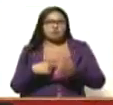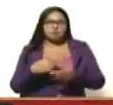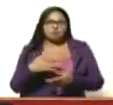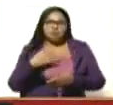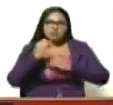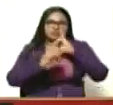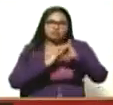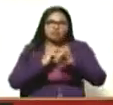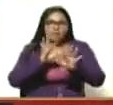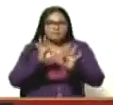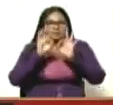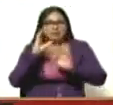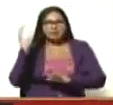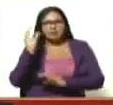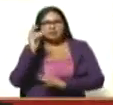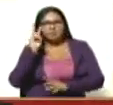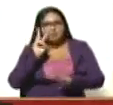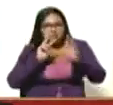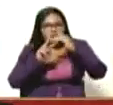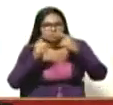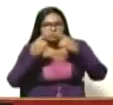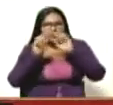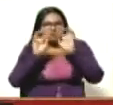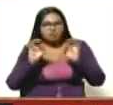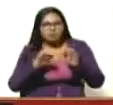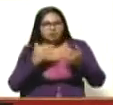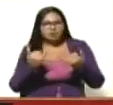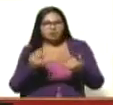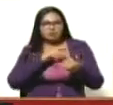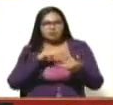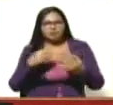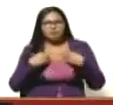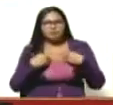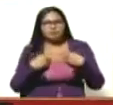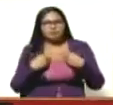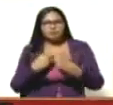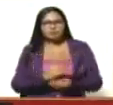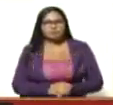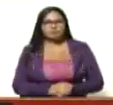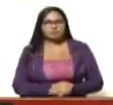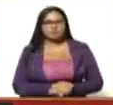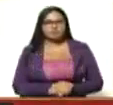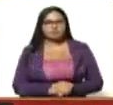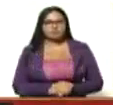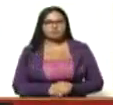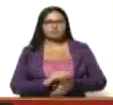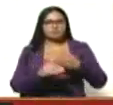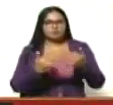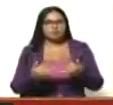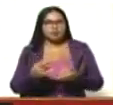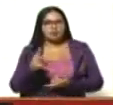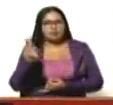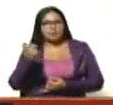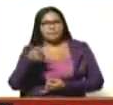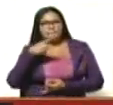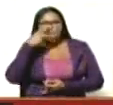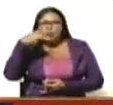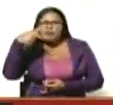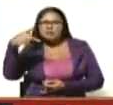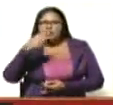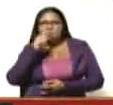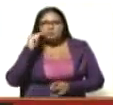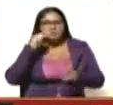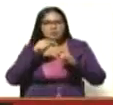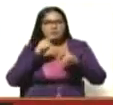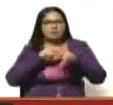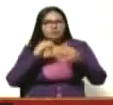los colombianos, tenemos una visión crítica sobre lo que nos ha ocurrido y la poesía da cuenta de esta